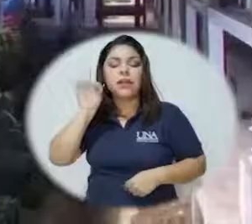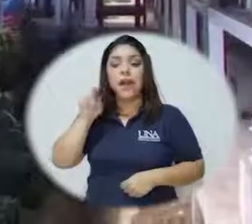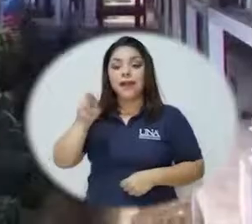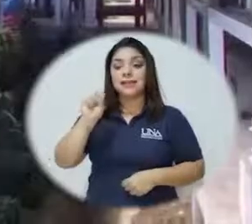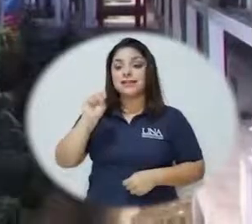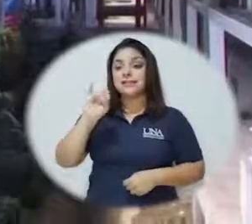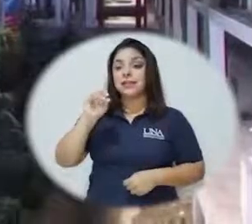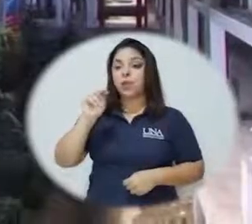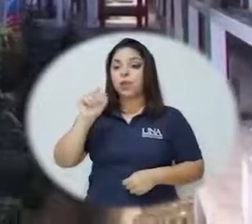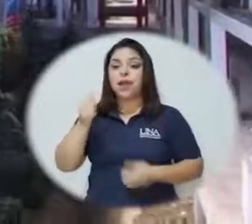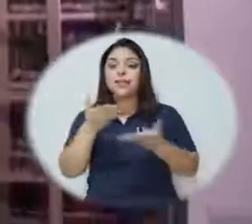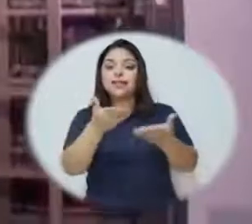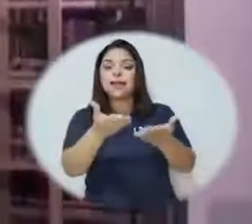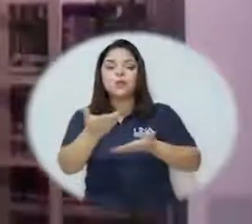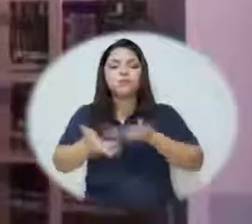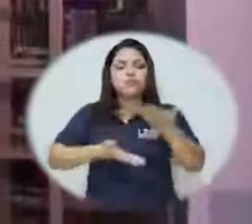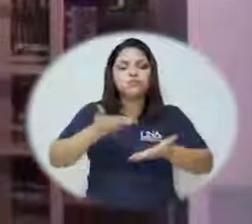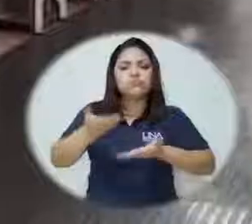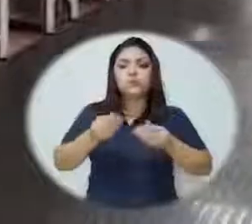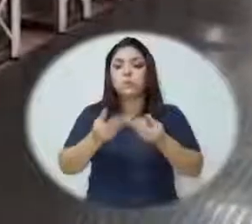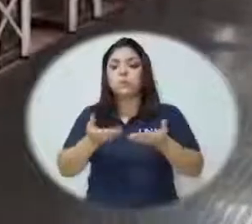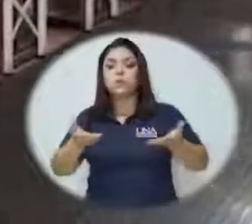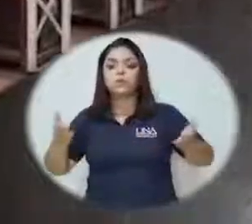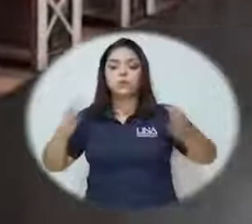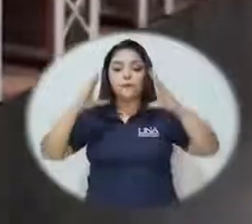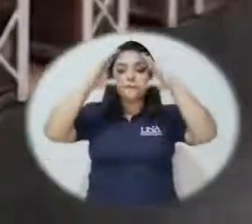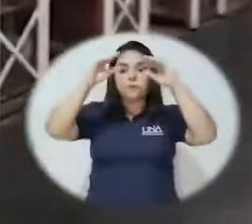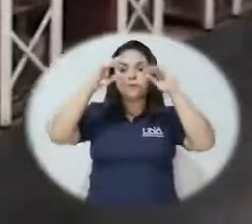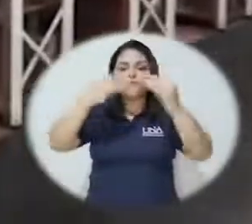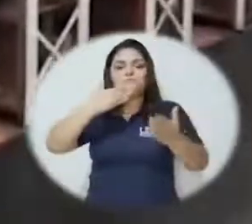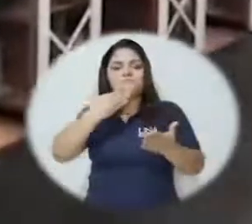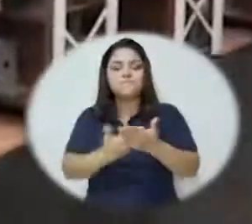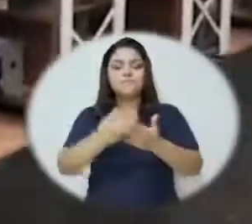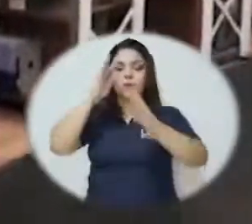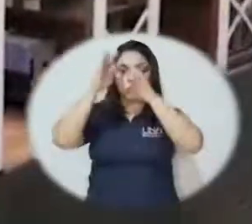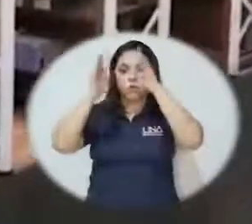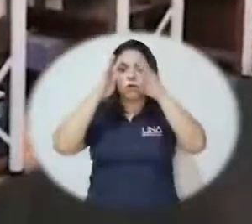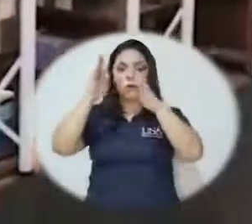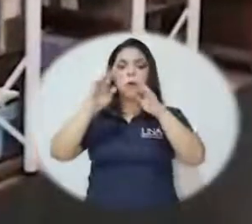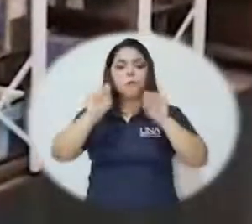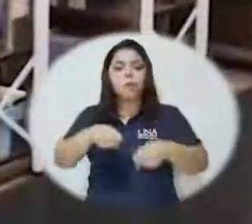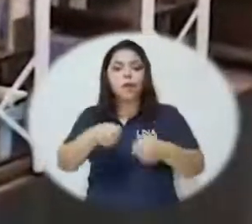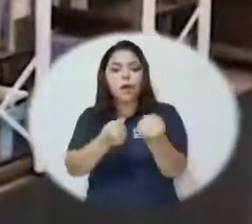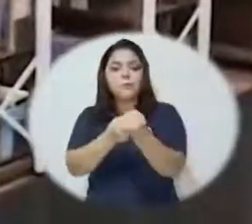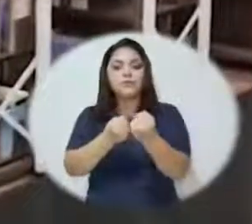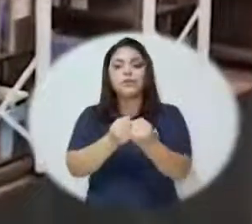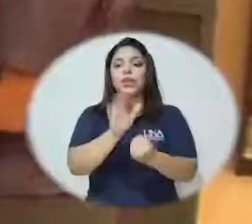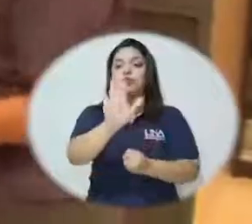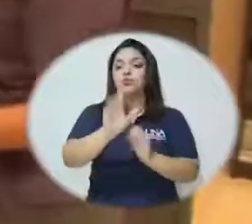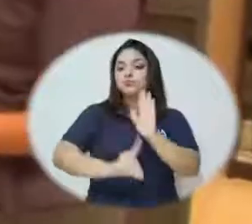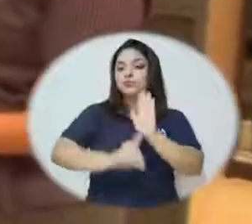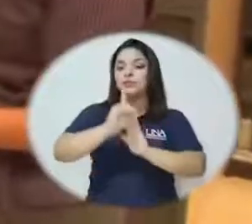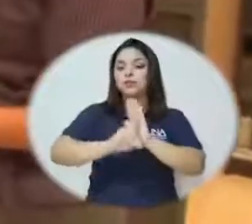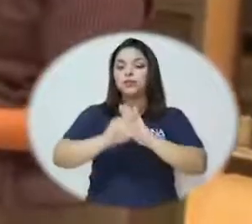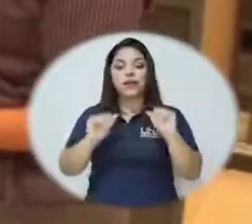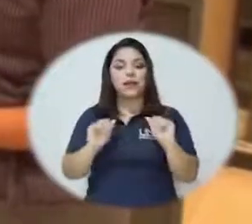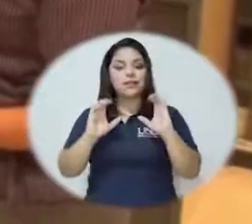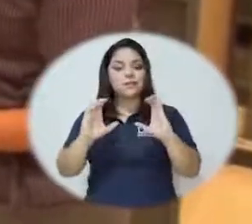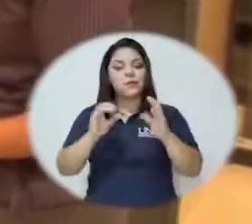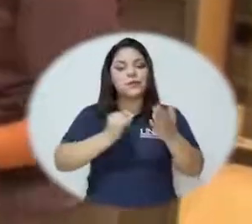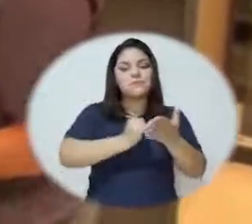te ofrece servicios y productos de información eficaces e innovadores para apoyar tu desarrollo académico,